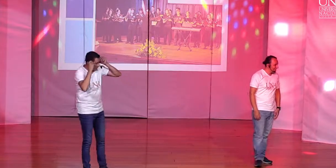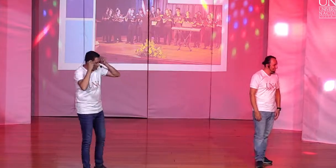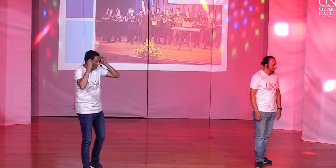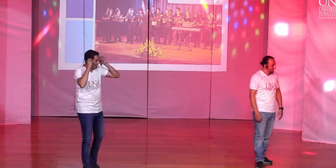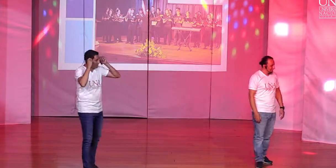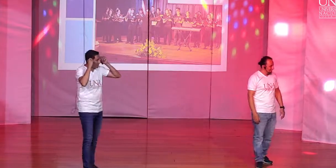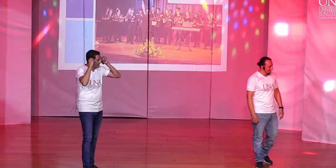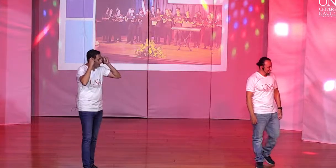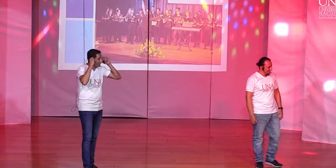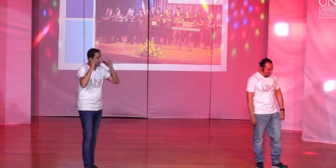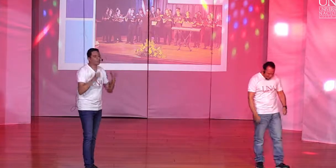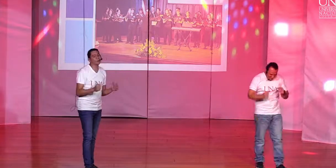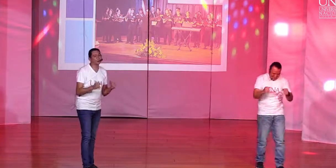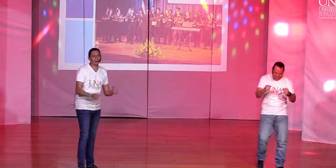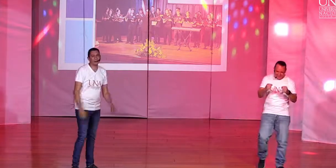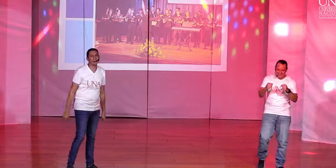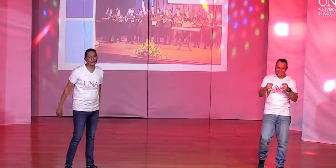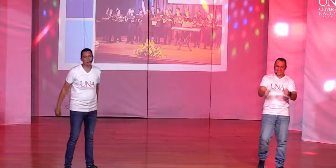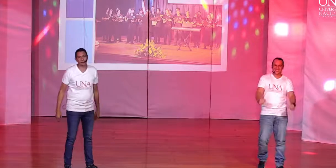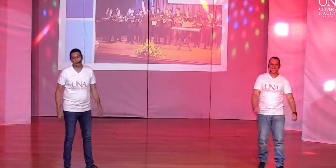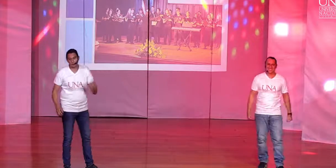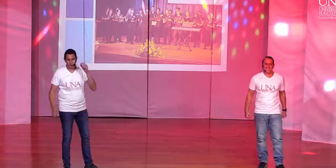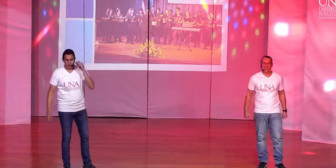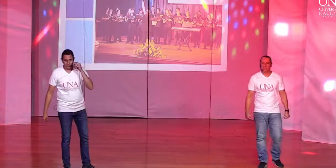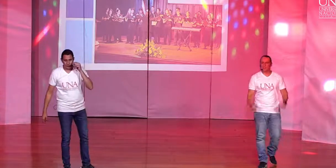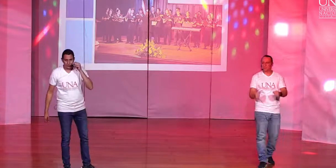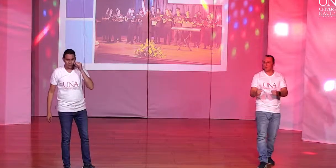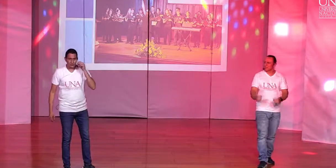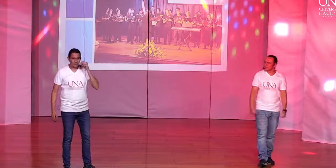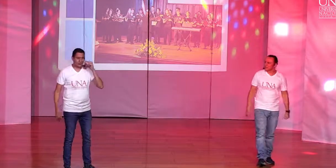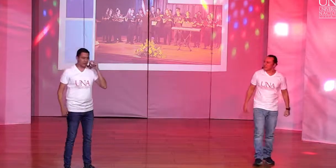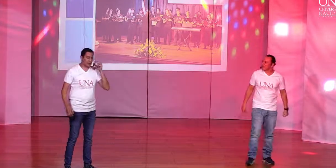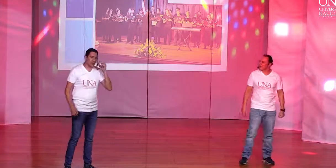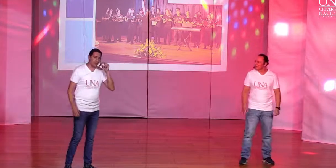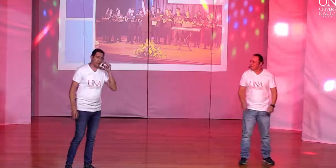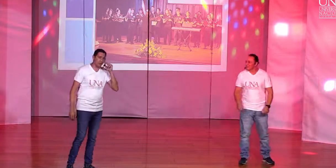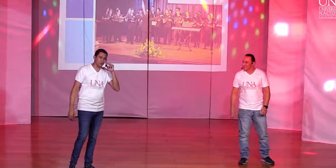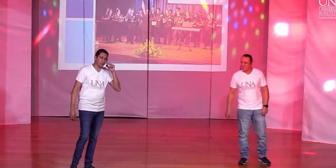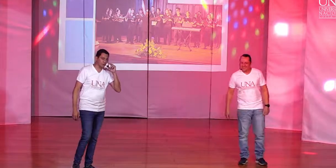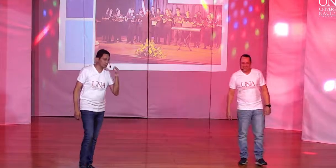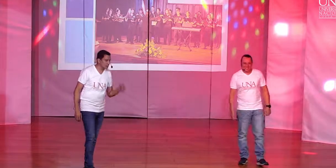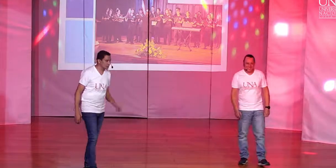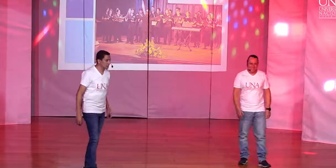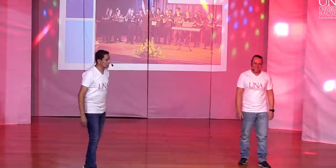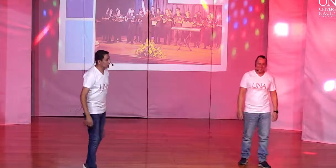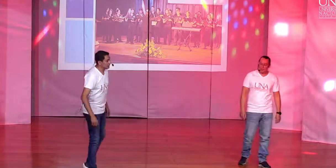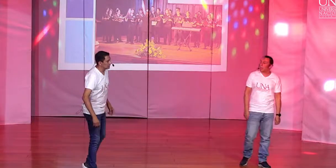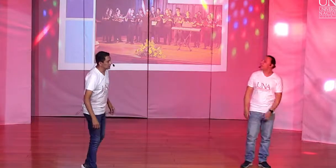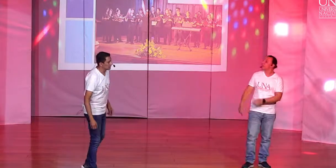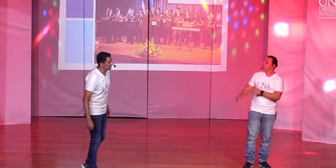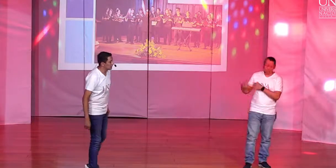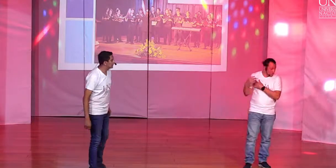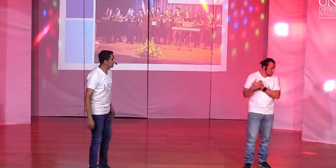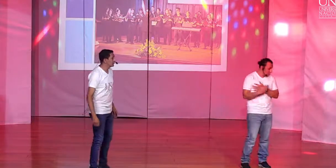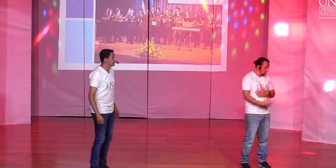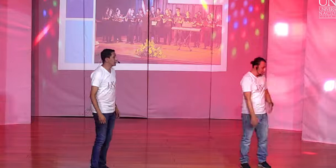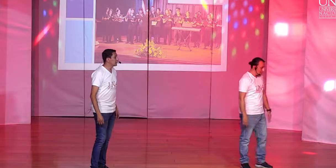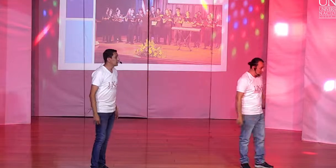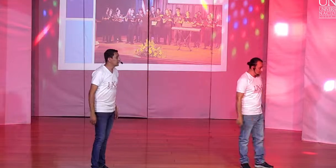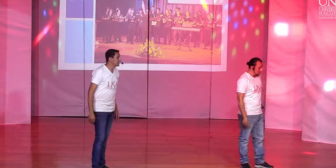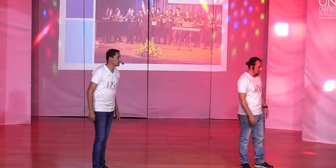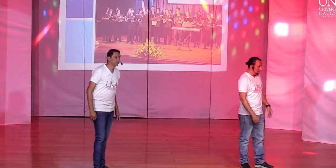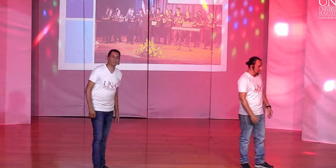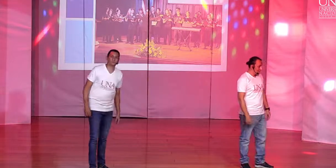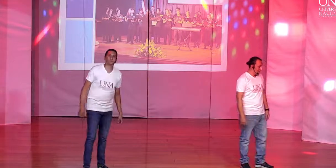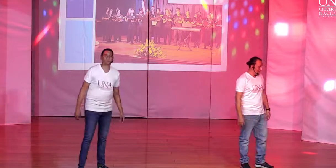la escuela era entrar a la UNA. ¡Opa, qué lindo! Ya empezó parte del sueño. ¡Qué lindo! Excelente. Me encanta esta universidad,